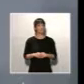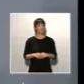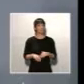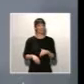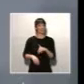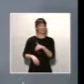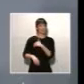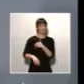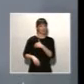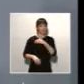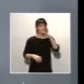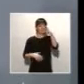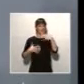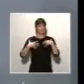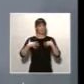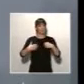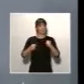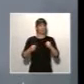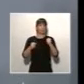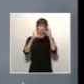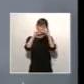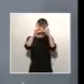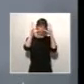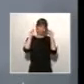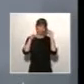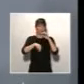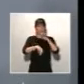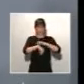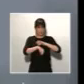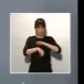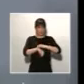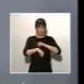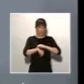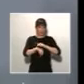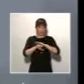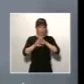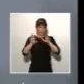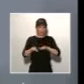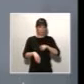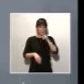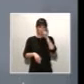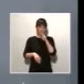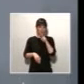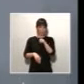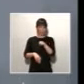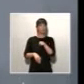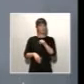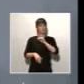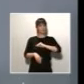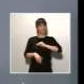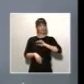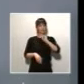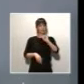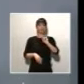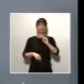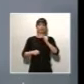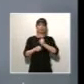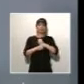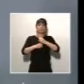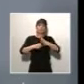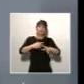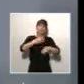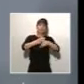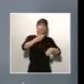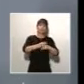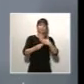Ciencias de la Salud, de Enfermería y de Medicina del último año, que pueden incorporarse en labores complementarias de apoyo, de